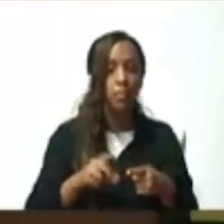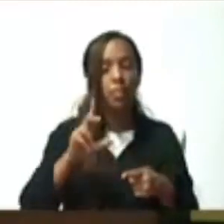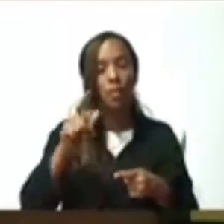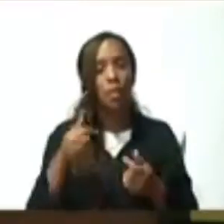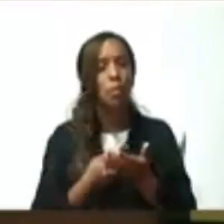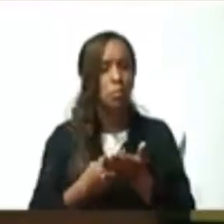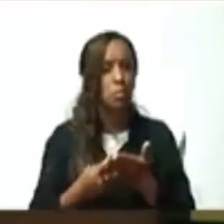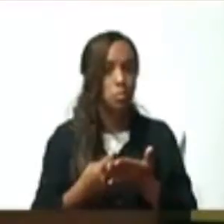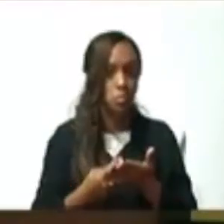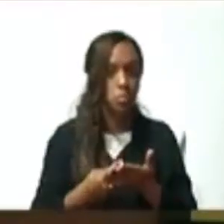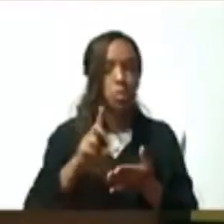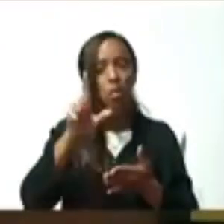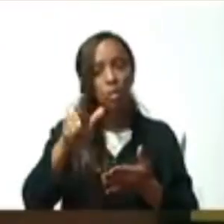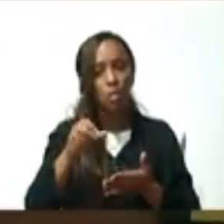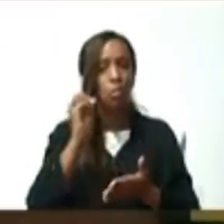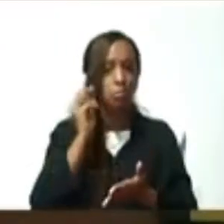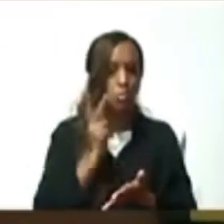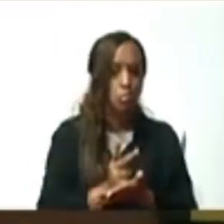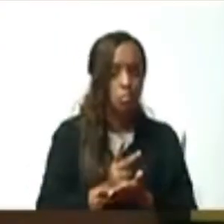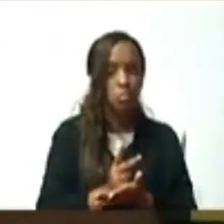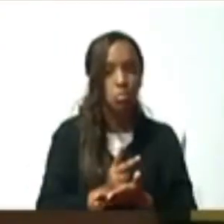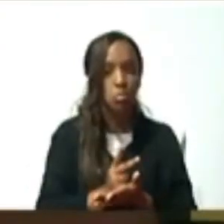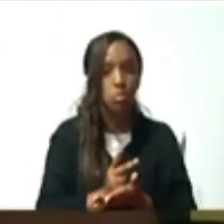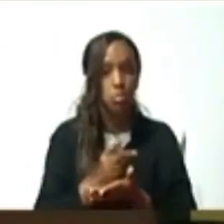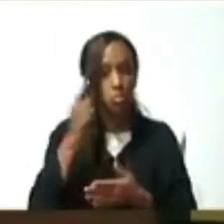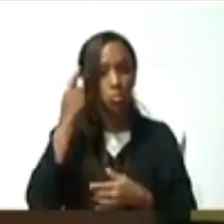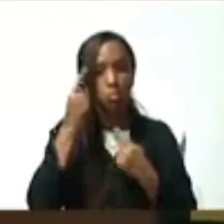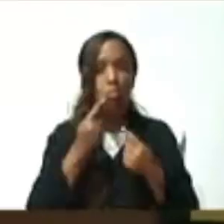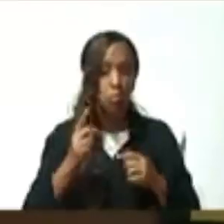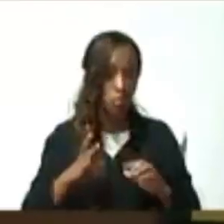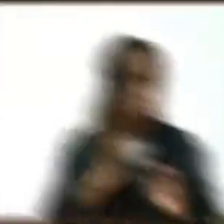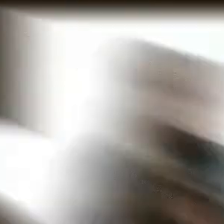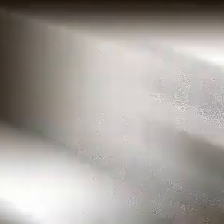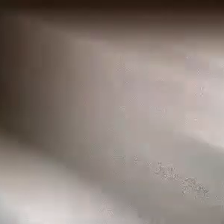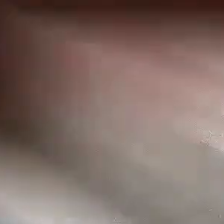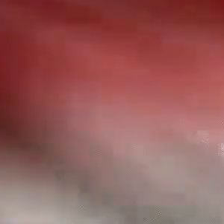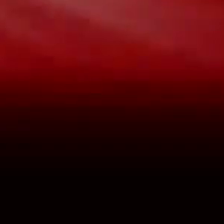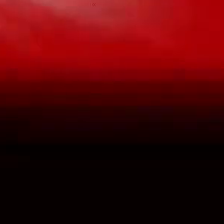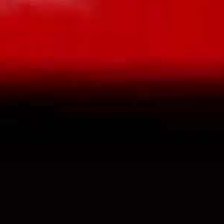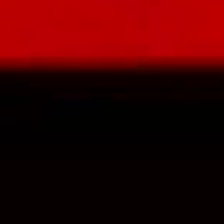la podamos aprobar. Yo creo que no hay ningún inconveniente. ¿Está bien? Lo podemos hacer.